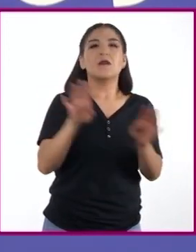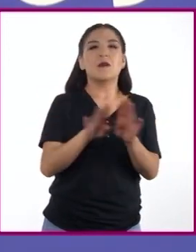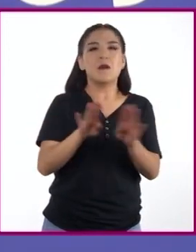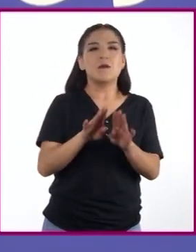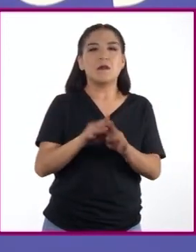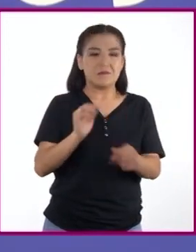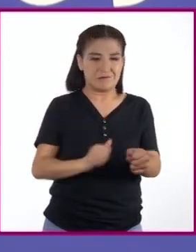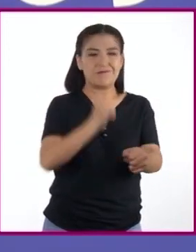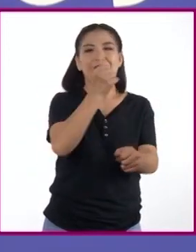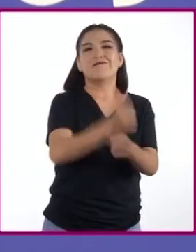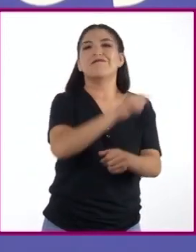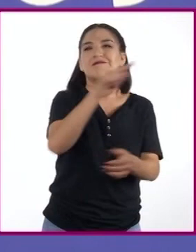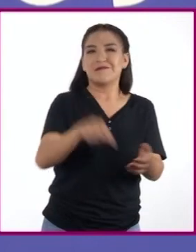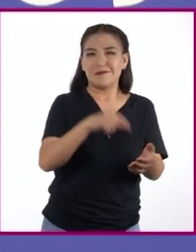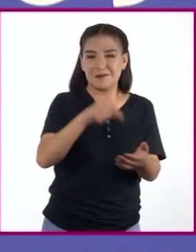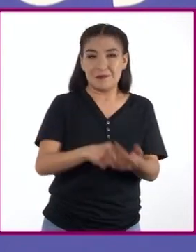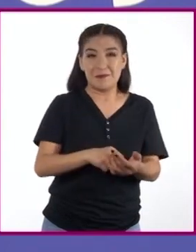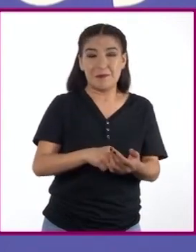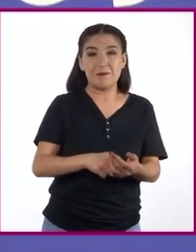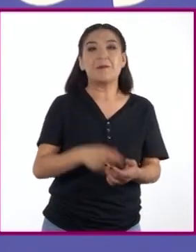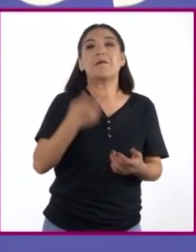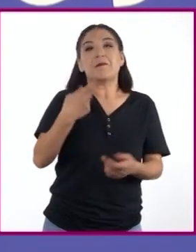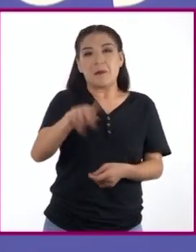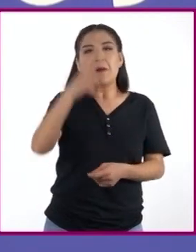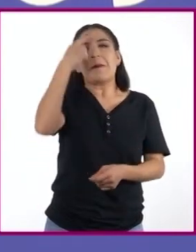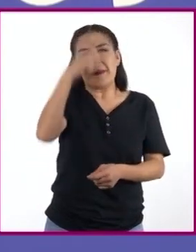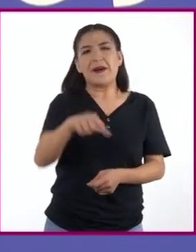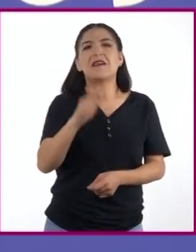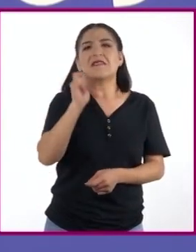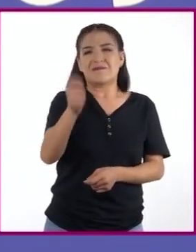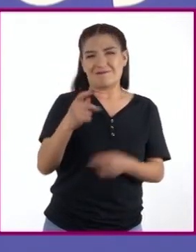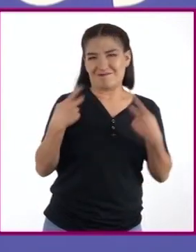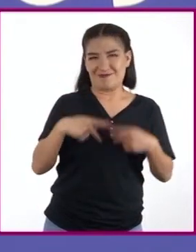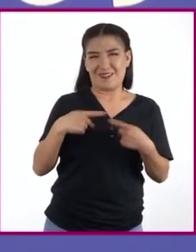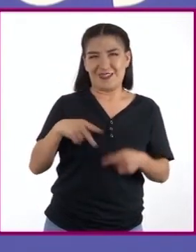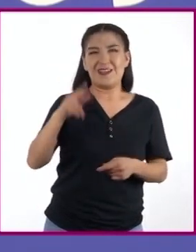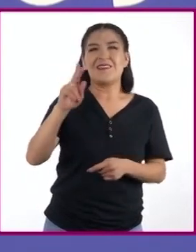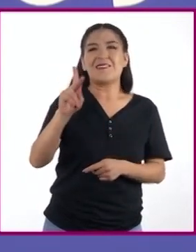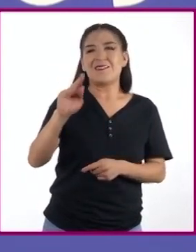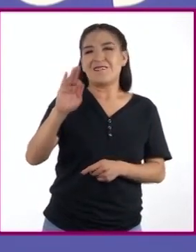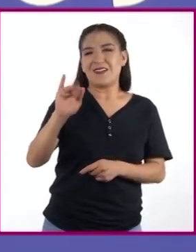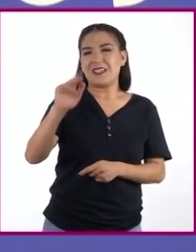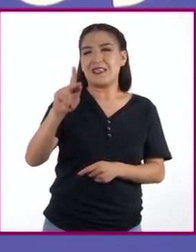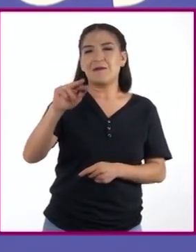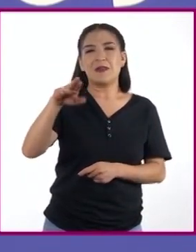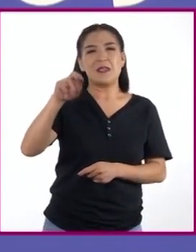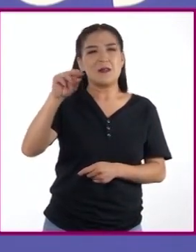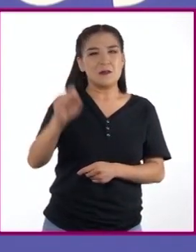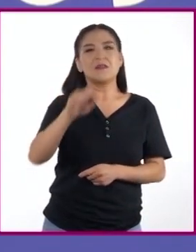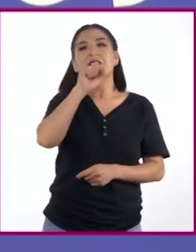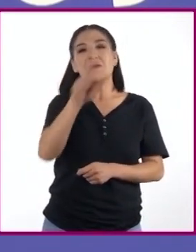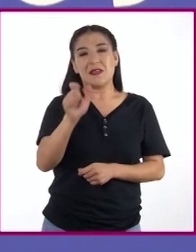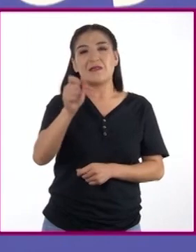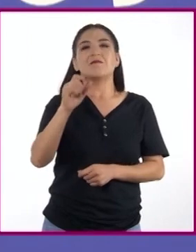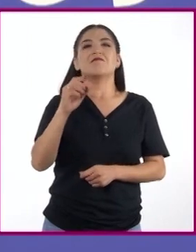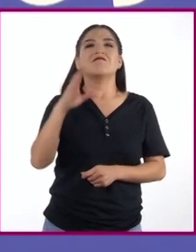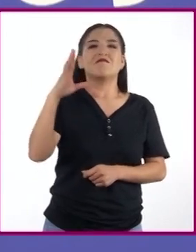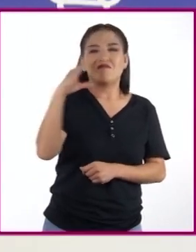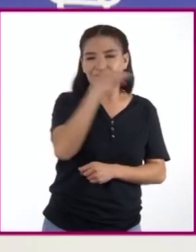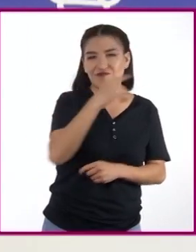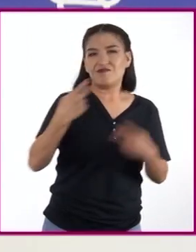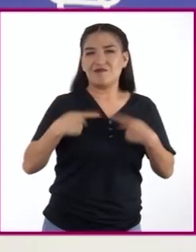al territorio. No así para los filipinos y africanos, que llegaron como